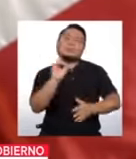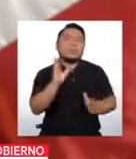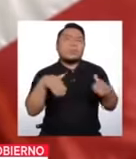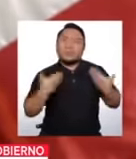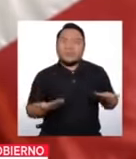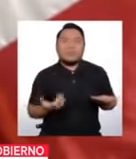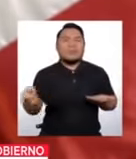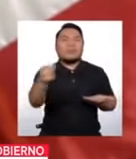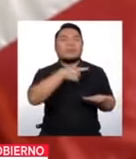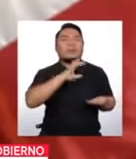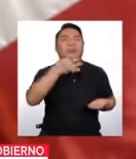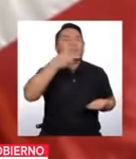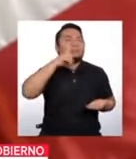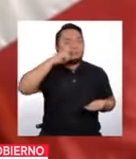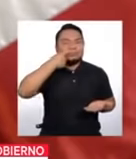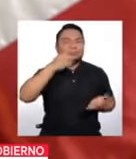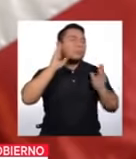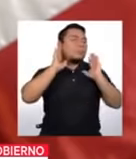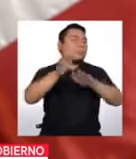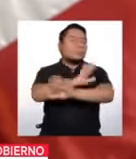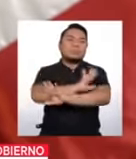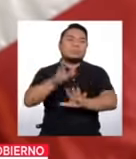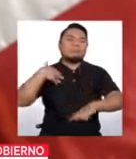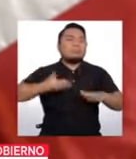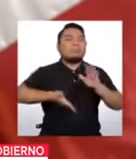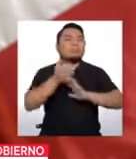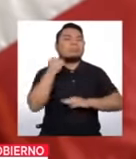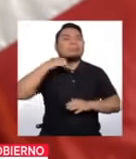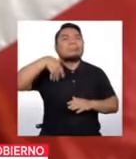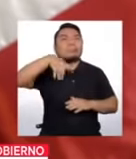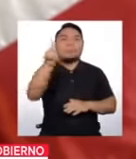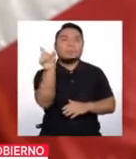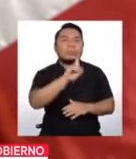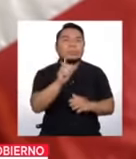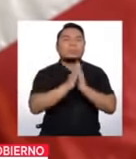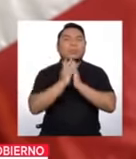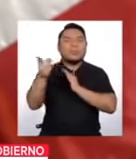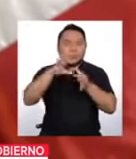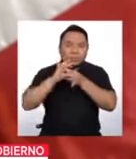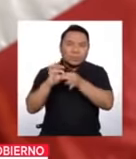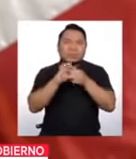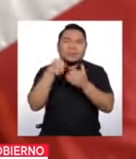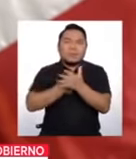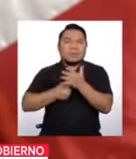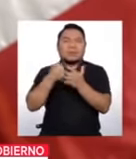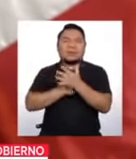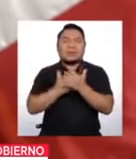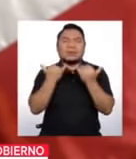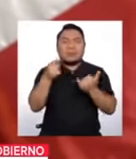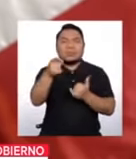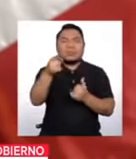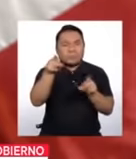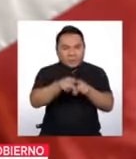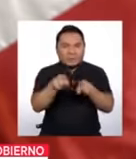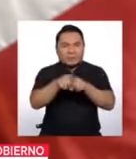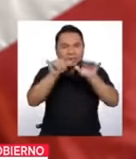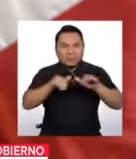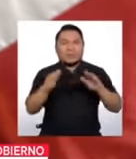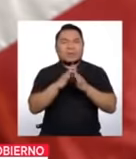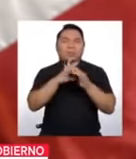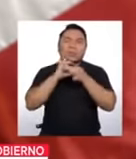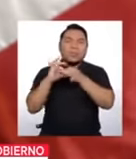podemos claudicar. Es ahora donde tenemos que poner todo nuestro esfuerzo. Nosotros lo vamos a hacer. Esperamos que ustedes también lo hagan. Si lo